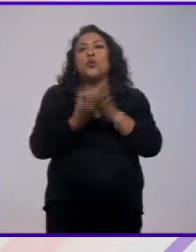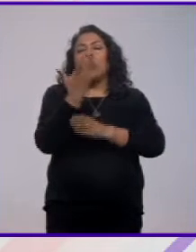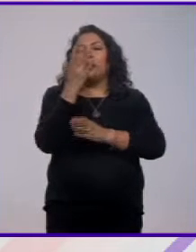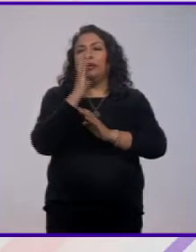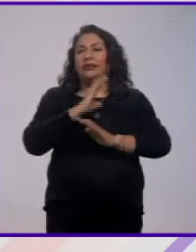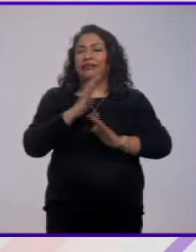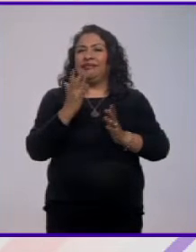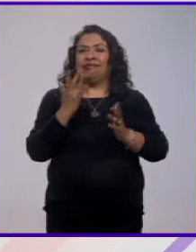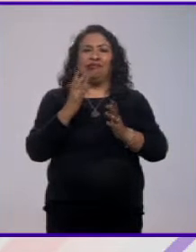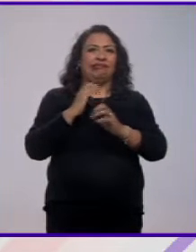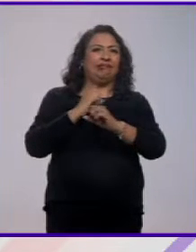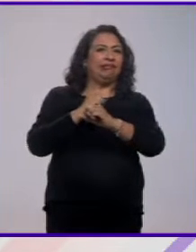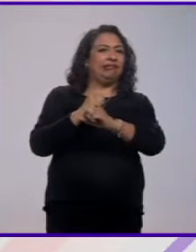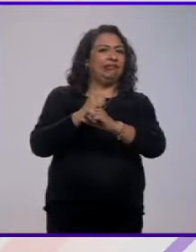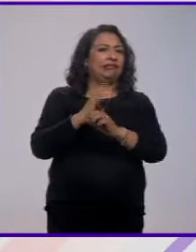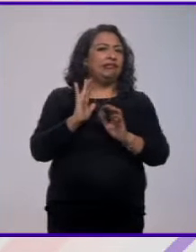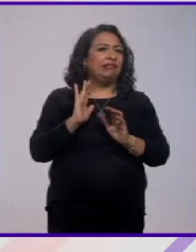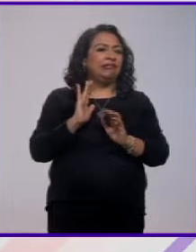nuevo.